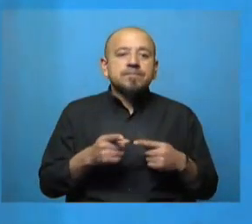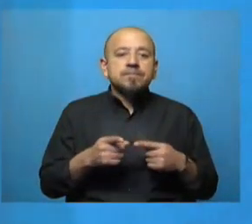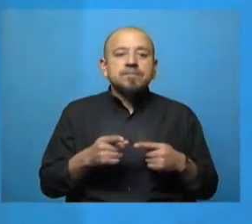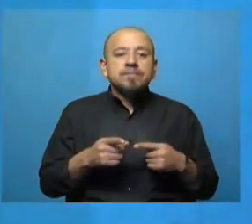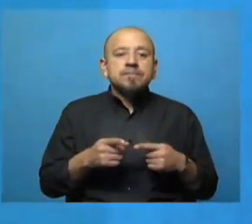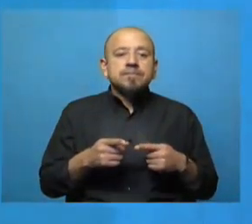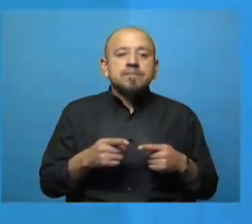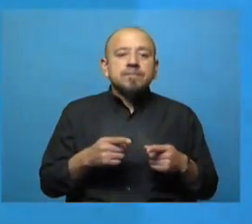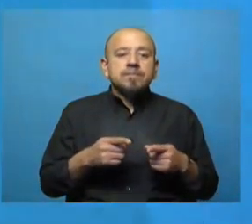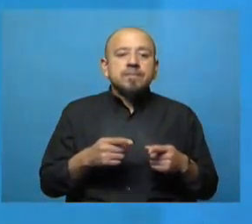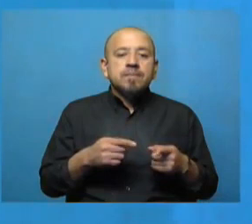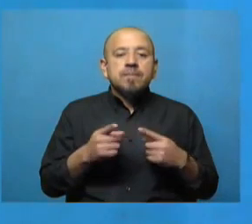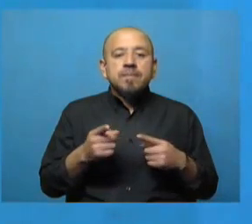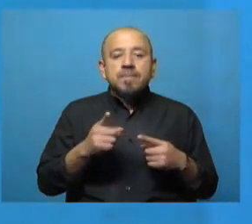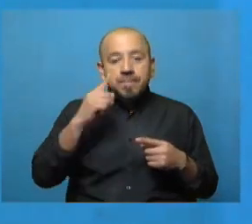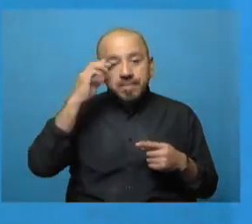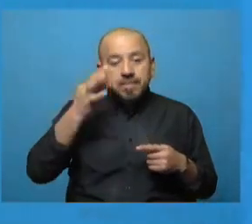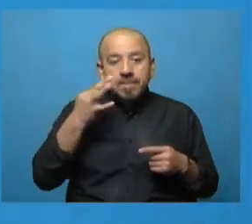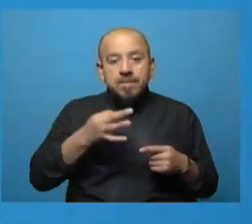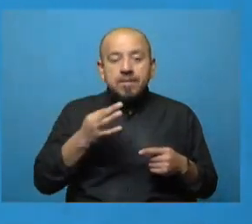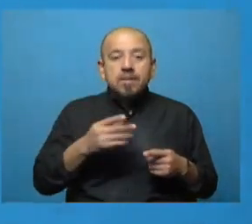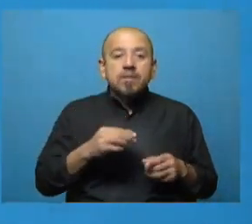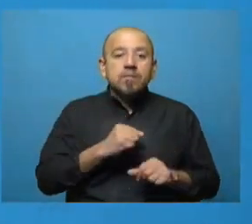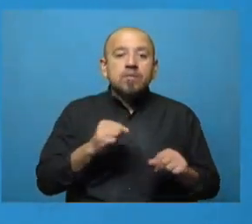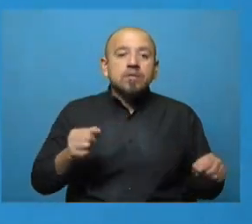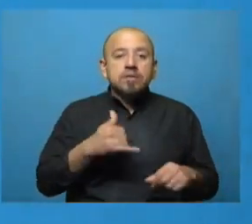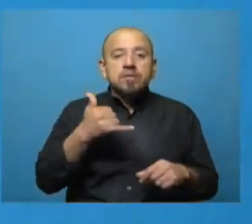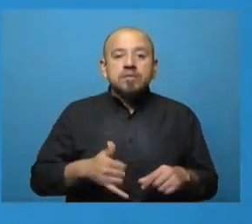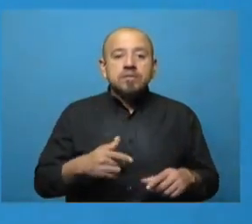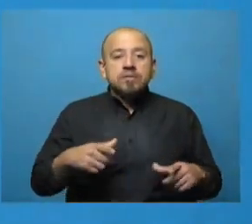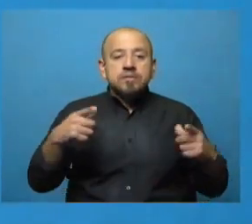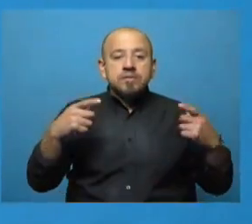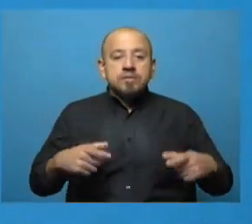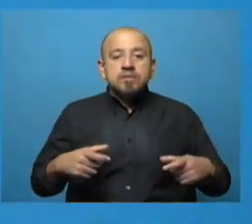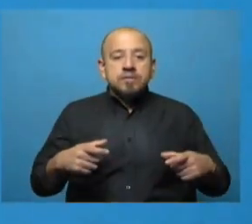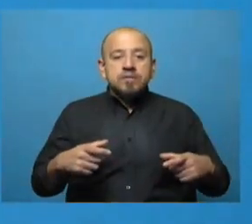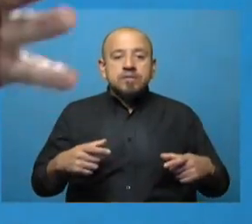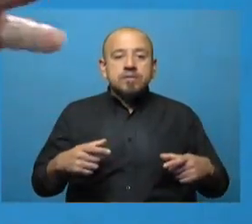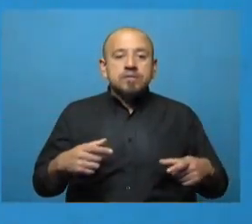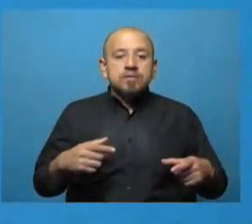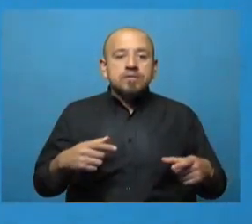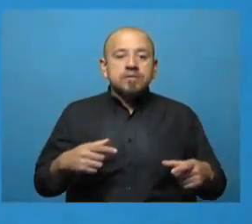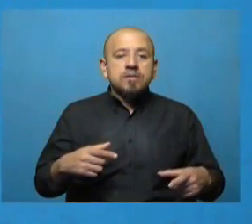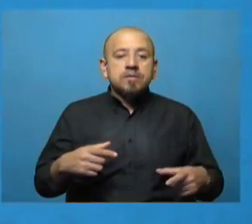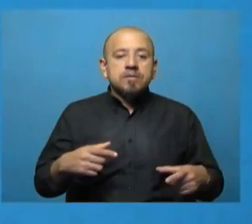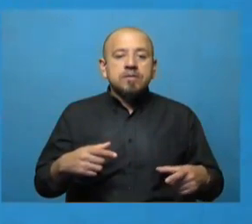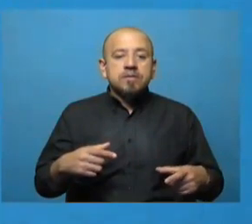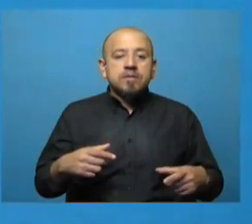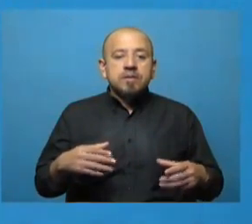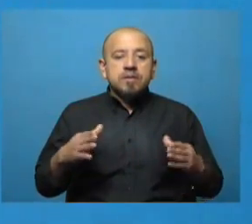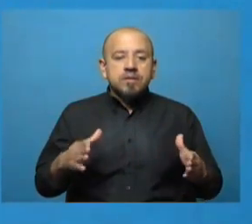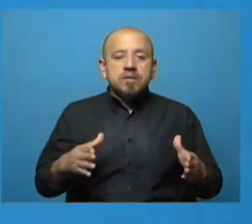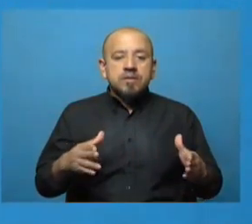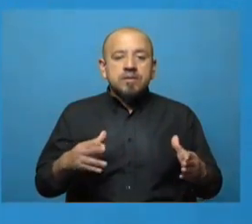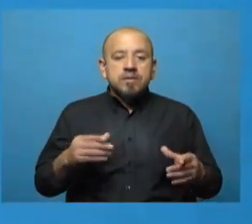fue fue realmente un placer poder contar con ese aparato que tenía un padre amonaural winco con